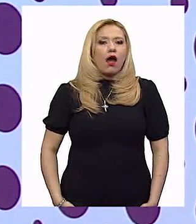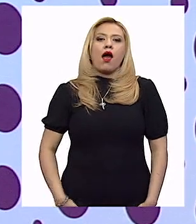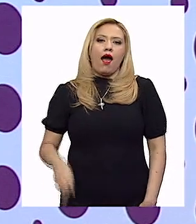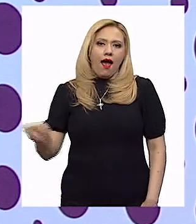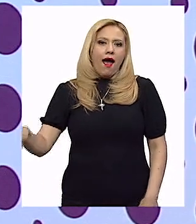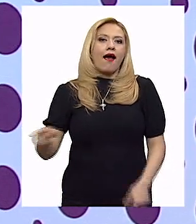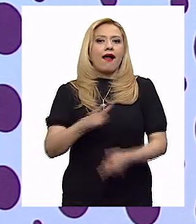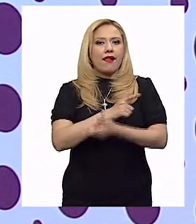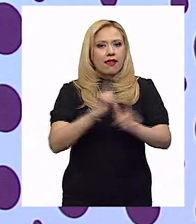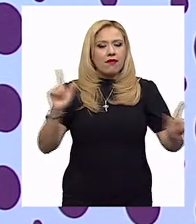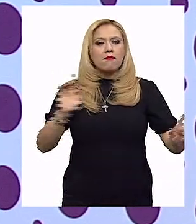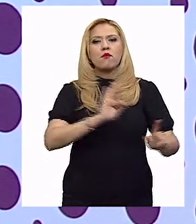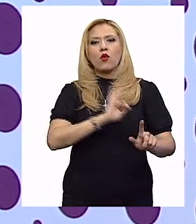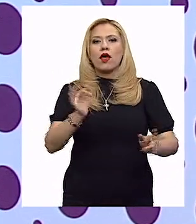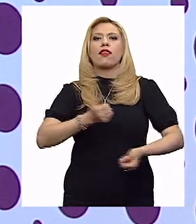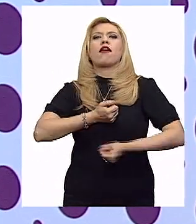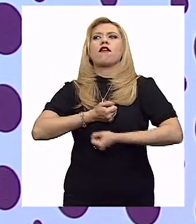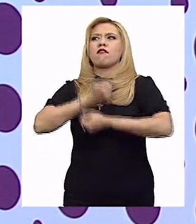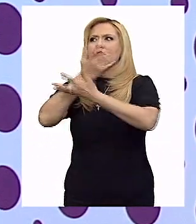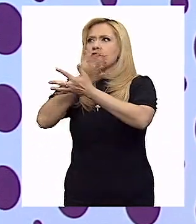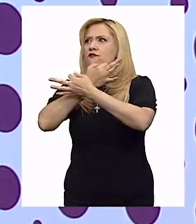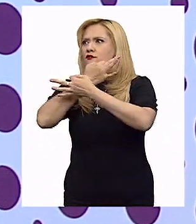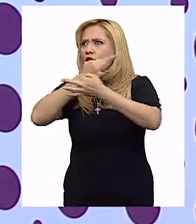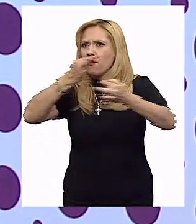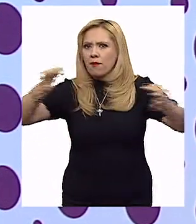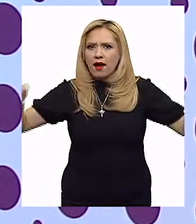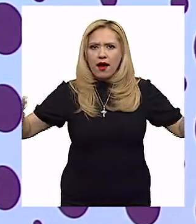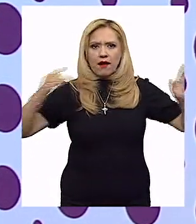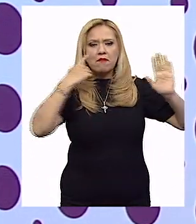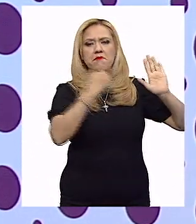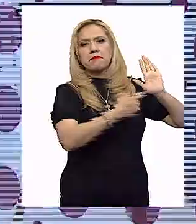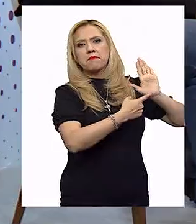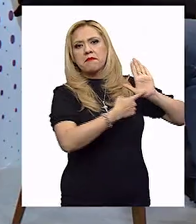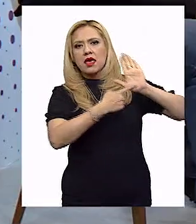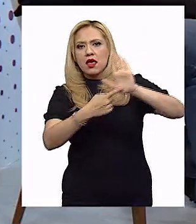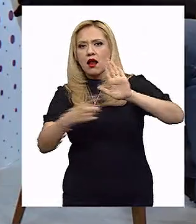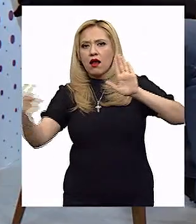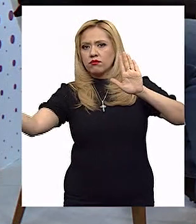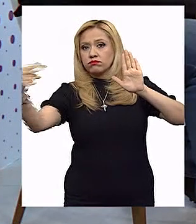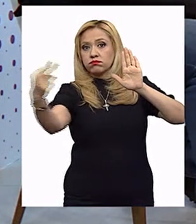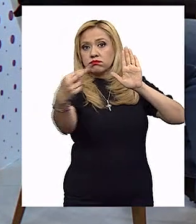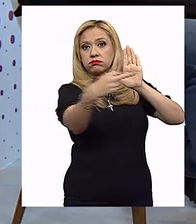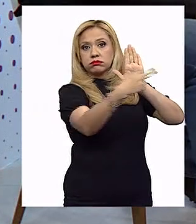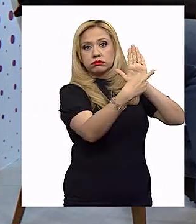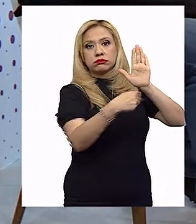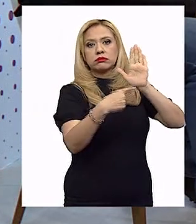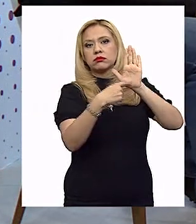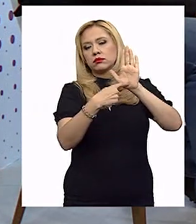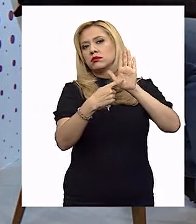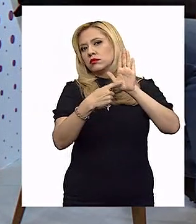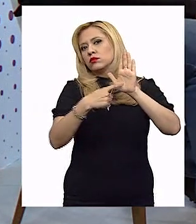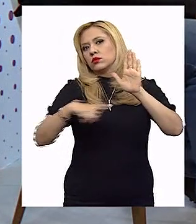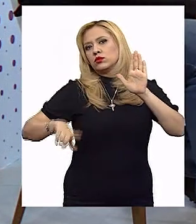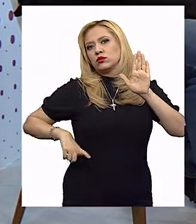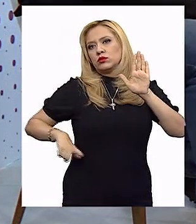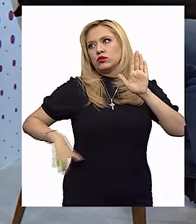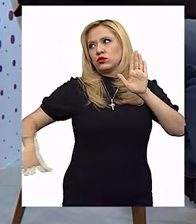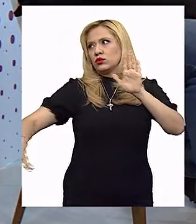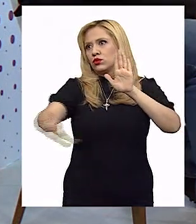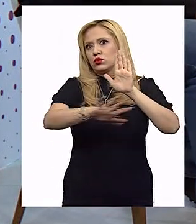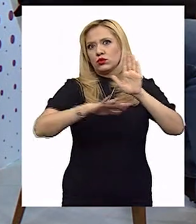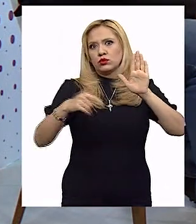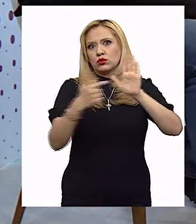de informar y poner en la opinión pública y generar la crítica respecto a asuntos que tienen que ver con interés público, pues no